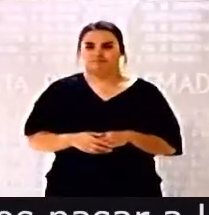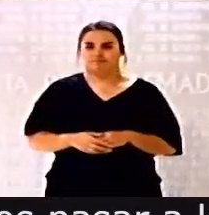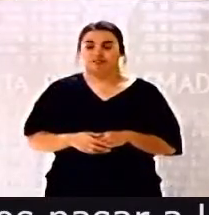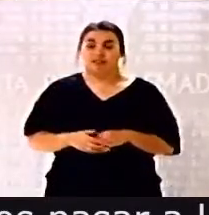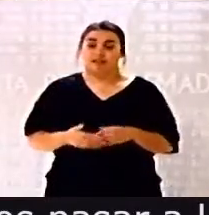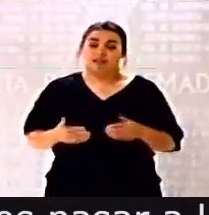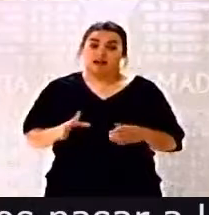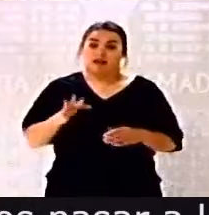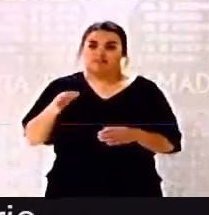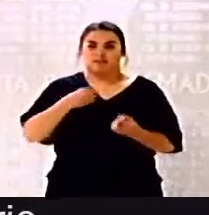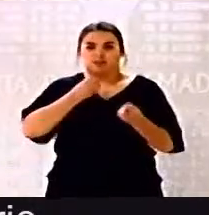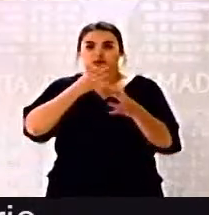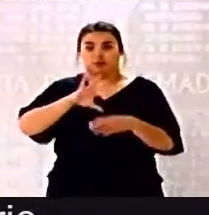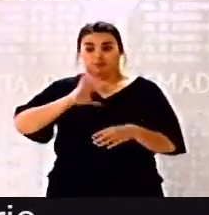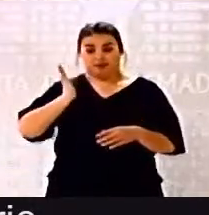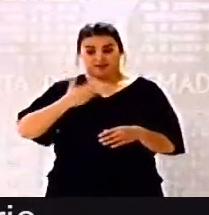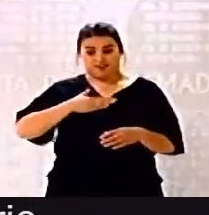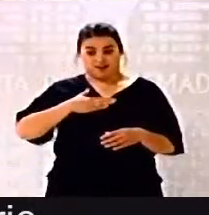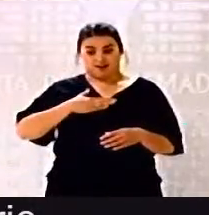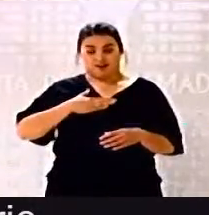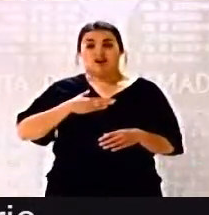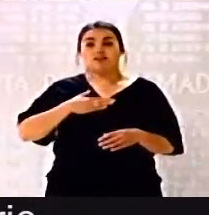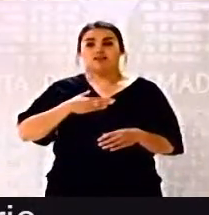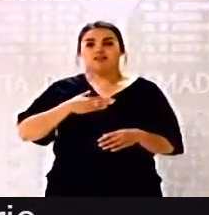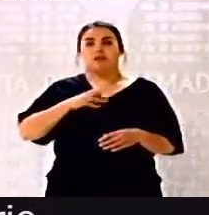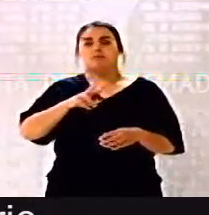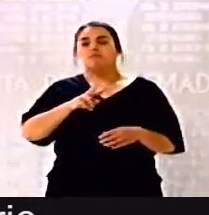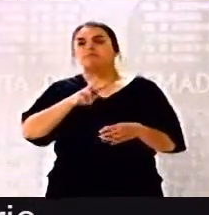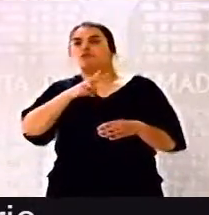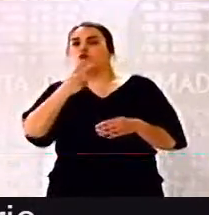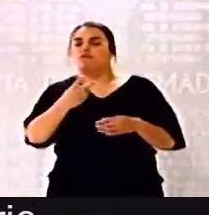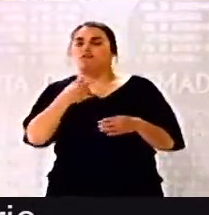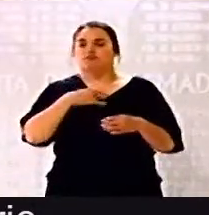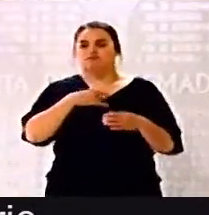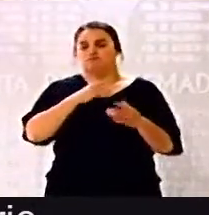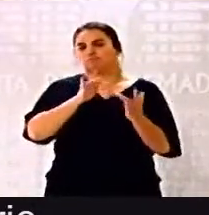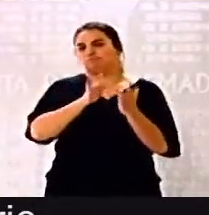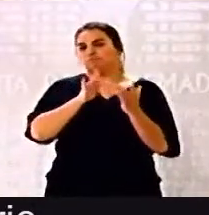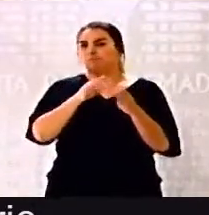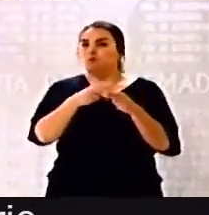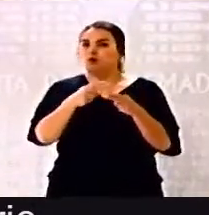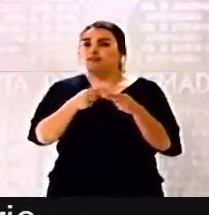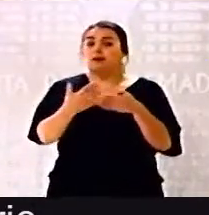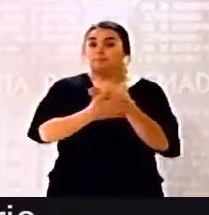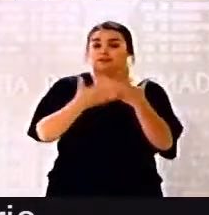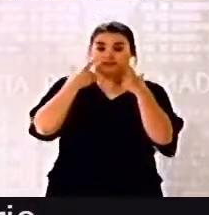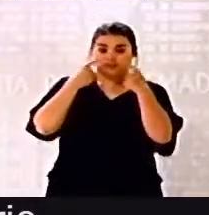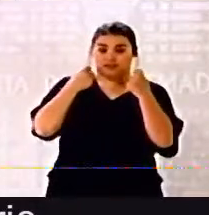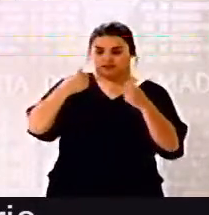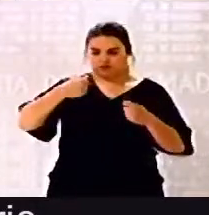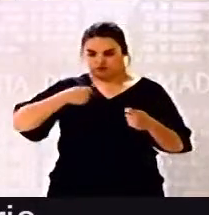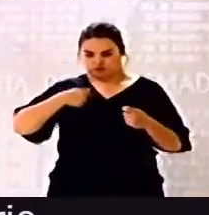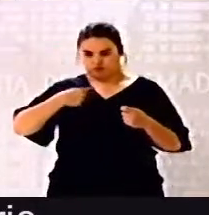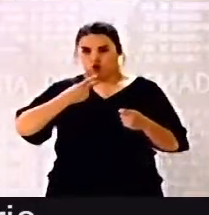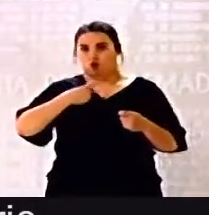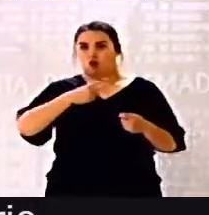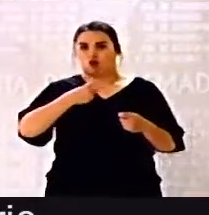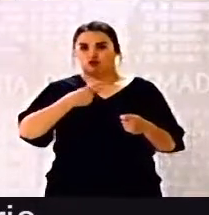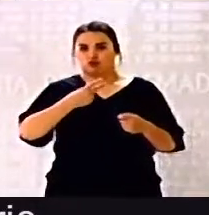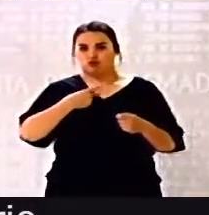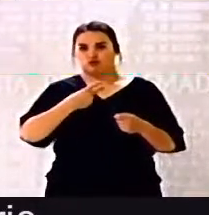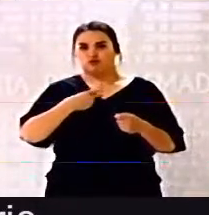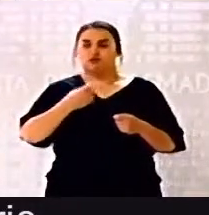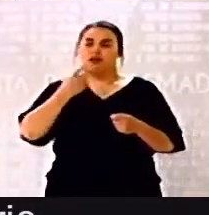De hecho, le adelanto que mañana tendremos la bilateral política, el ministro de Sanidad con este que les habla, con el consejero,